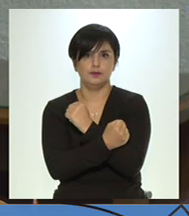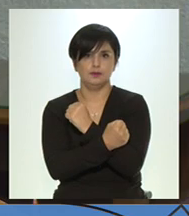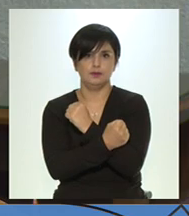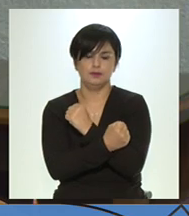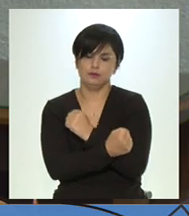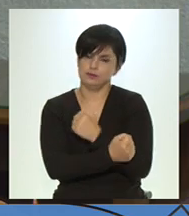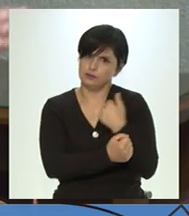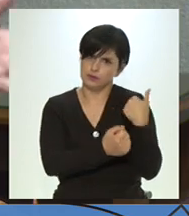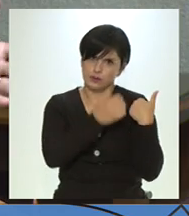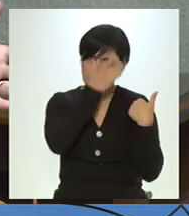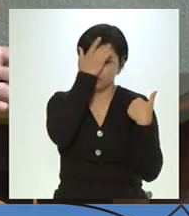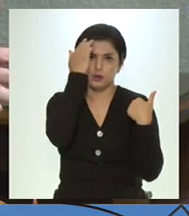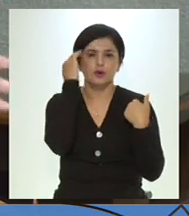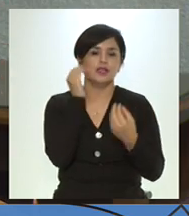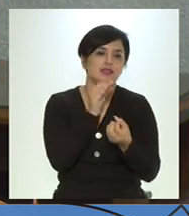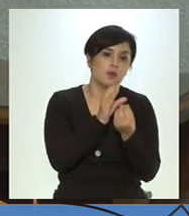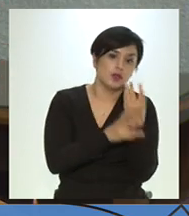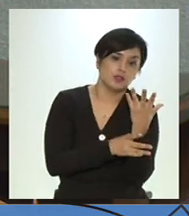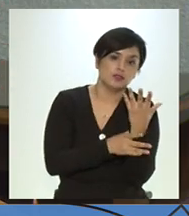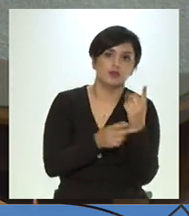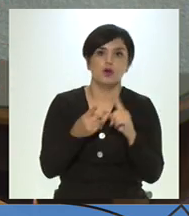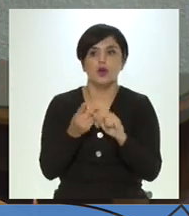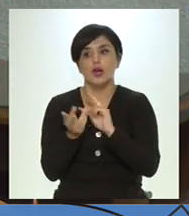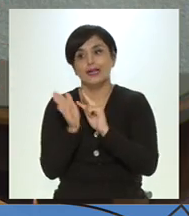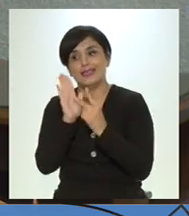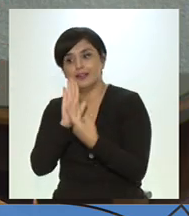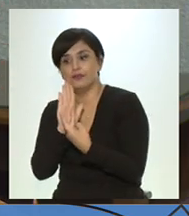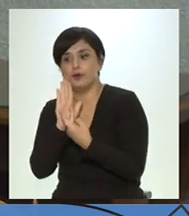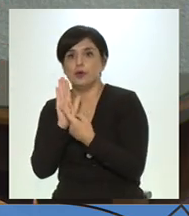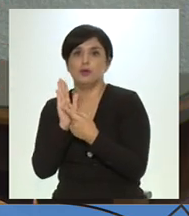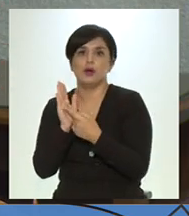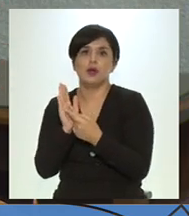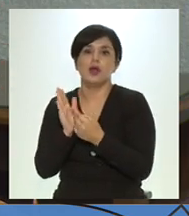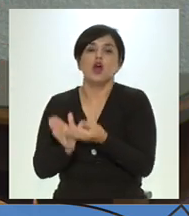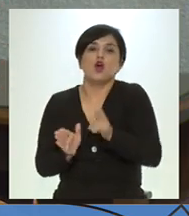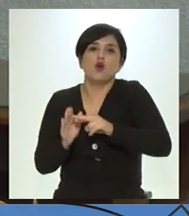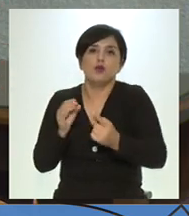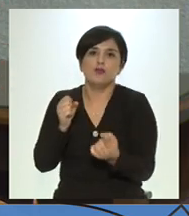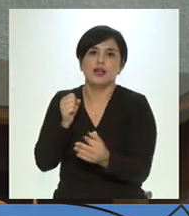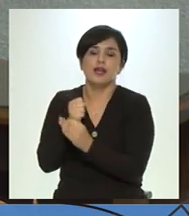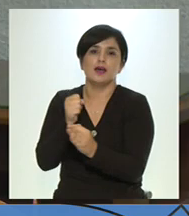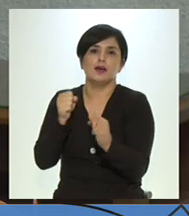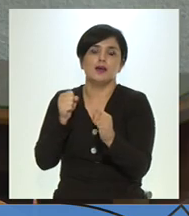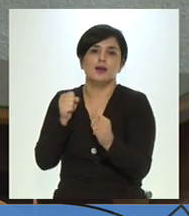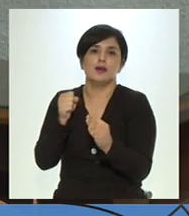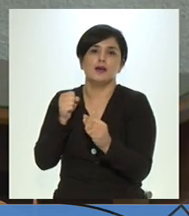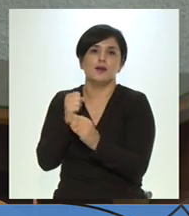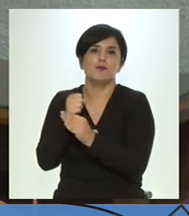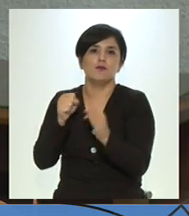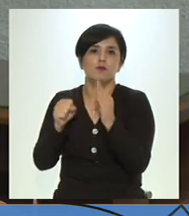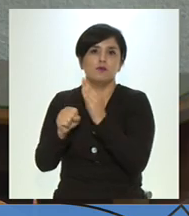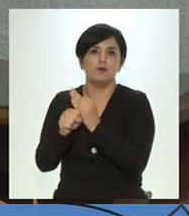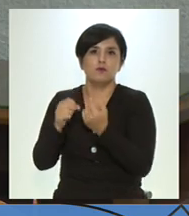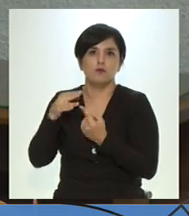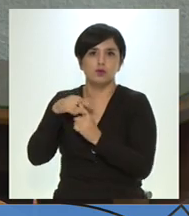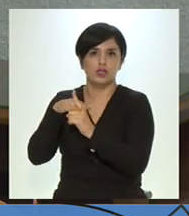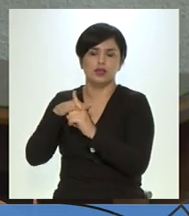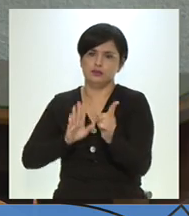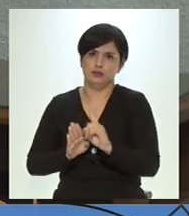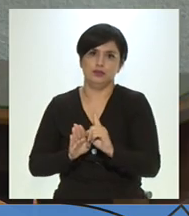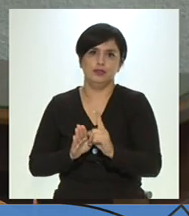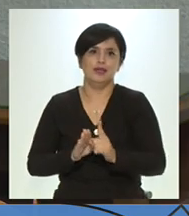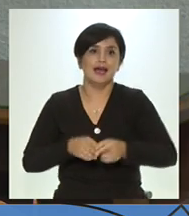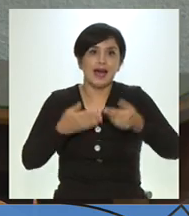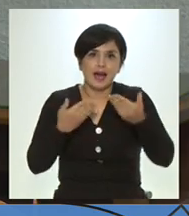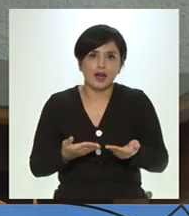de cides modernización reforma o refundación la ciudadanía necesita desde ya una policía que